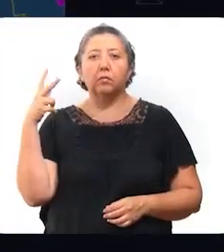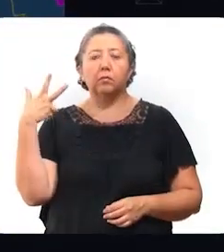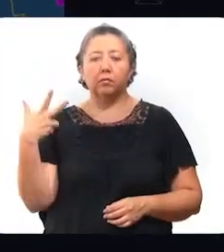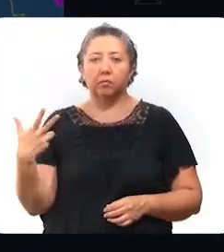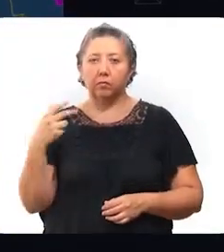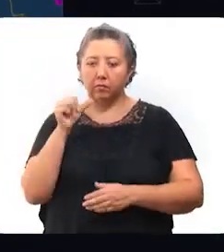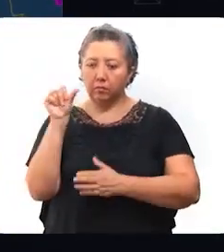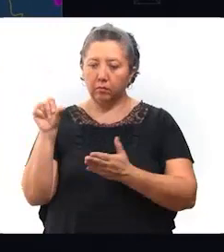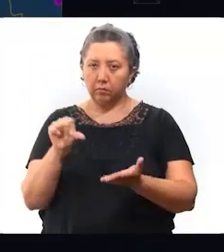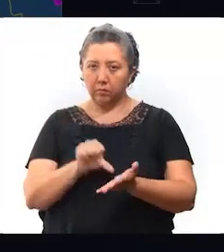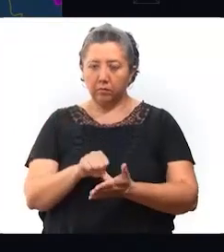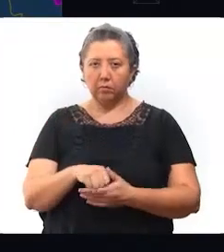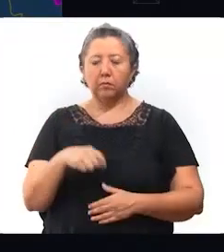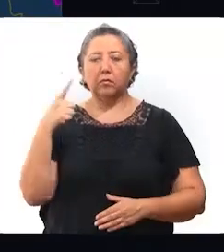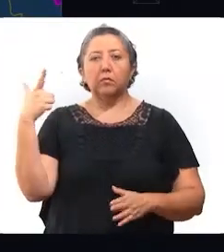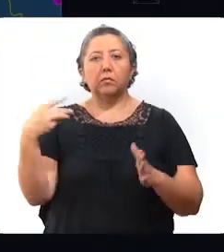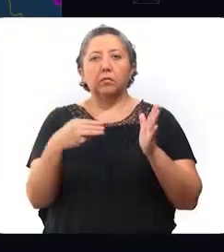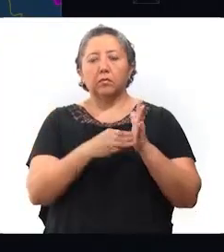4.488 en la zona centro,